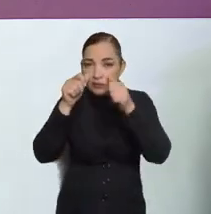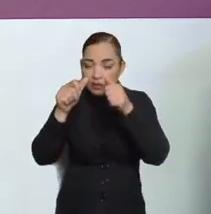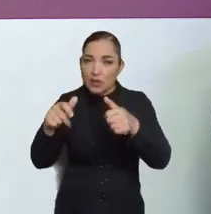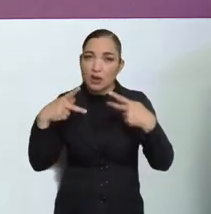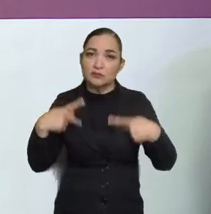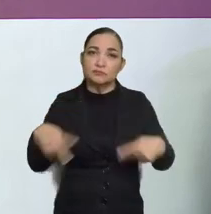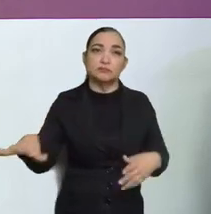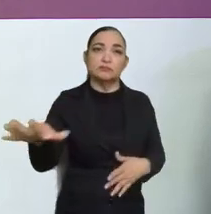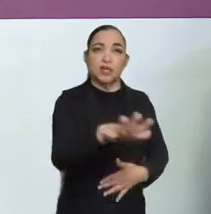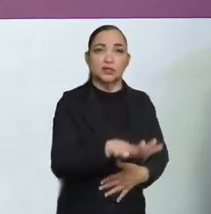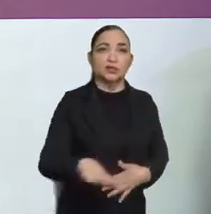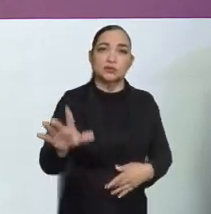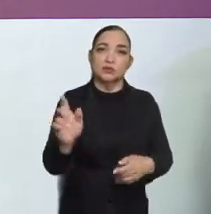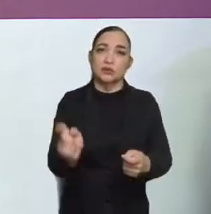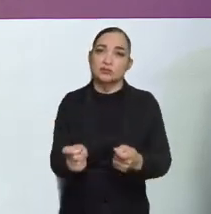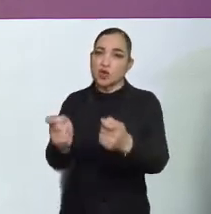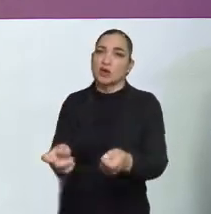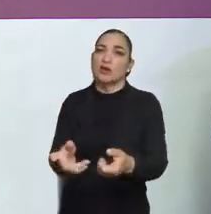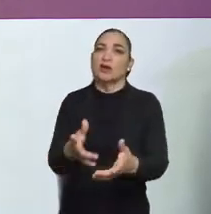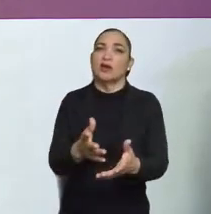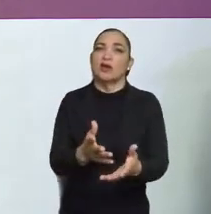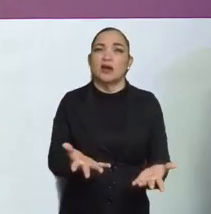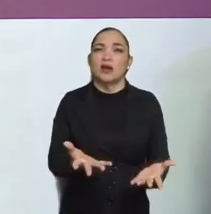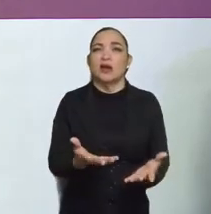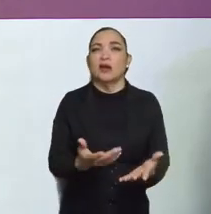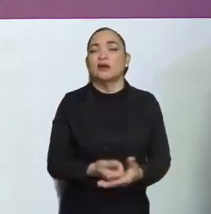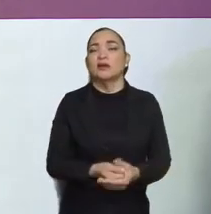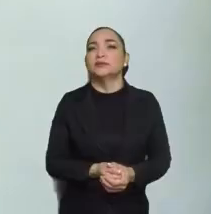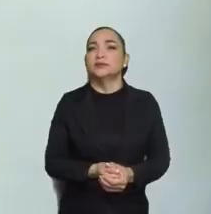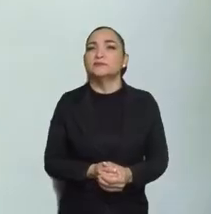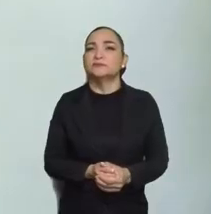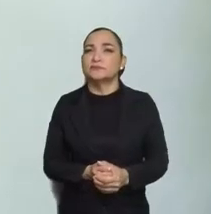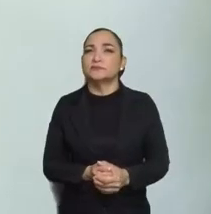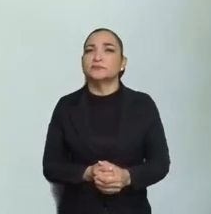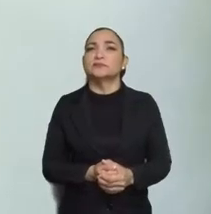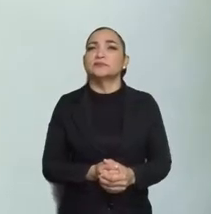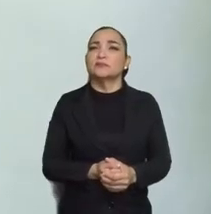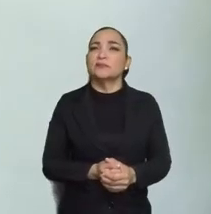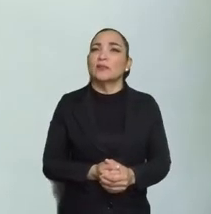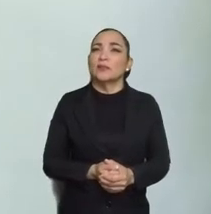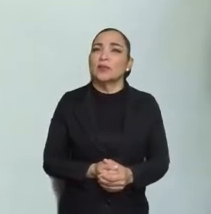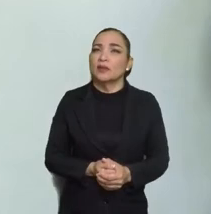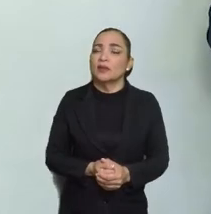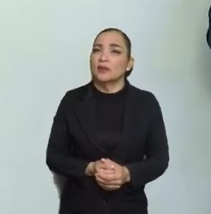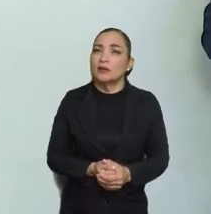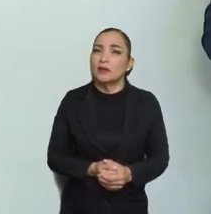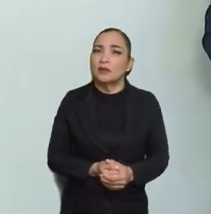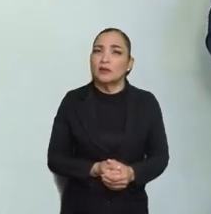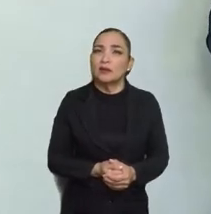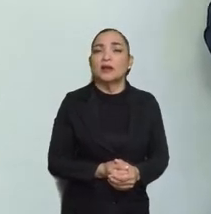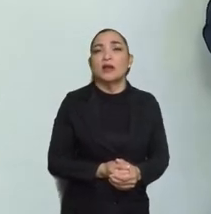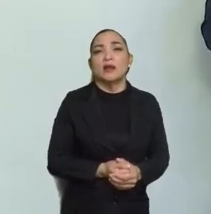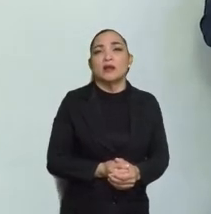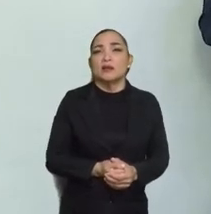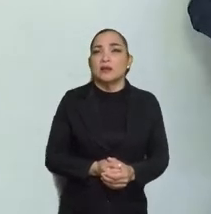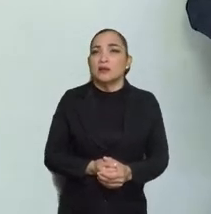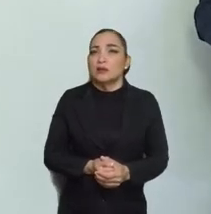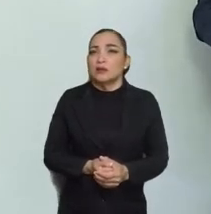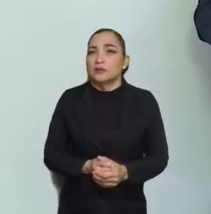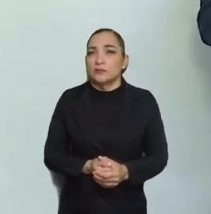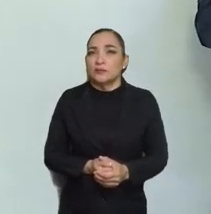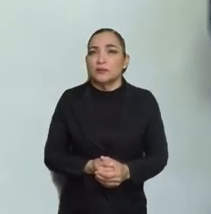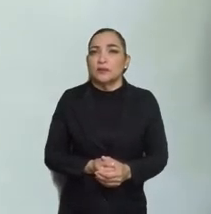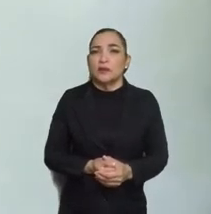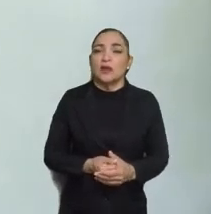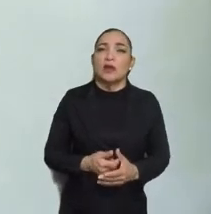se convierte, es indolente, que esperan, ahí dicen, a ver quién no lo resuelve. Y por allá elaboran